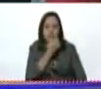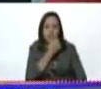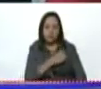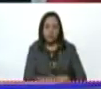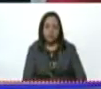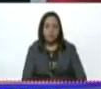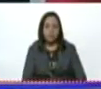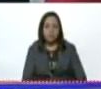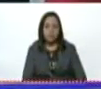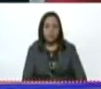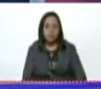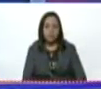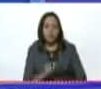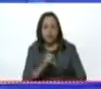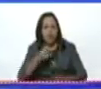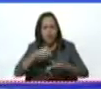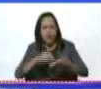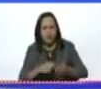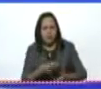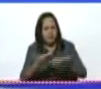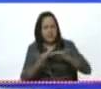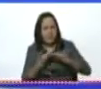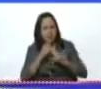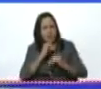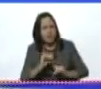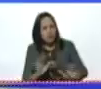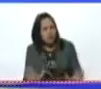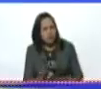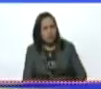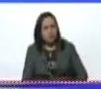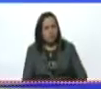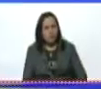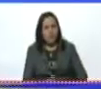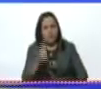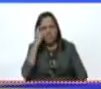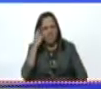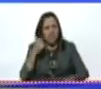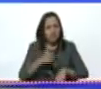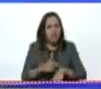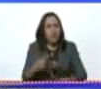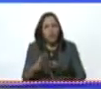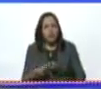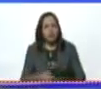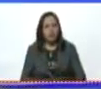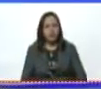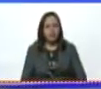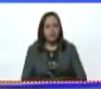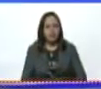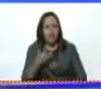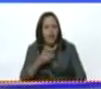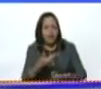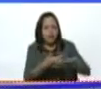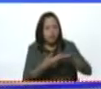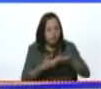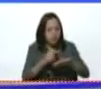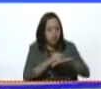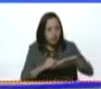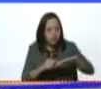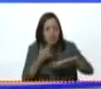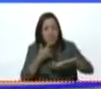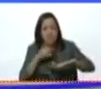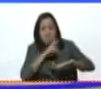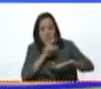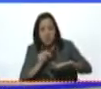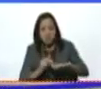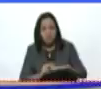ustedes. No la firmen, denme la información. El día tal, en tal sitio. Tenía el encargo tal, me lo negaron.